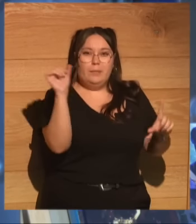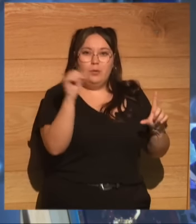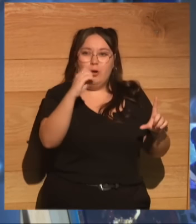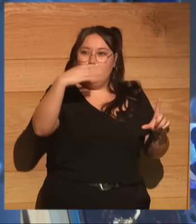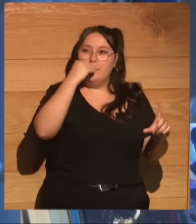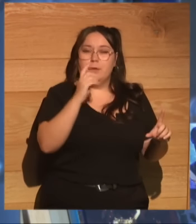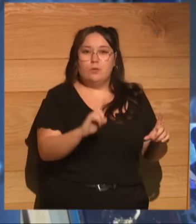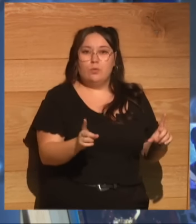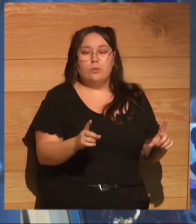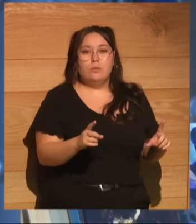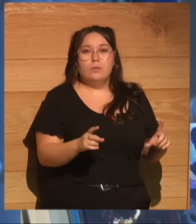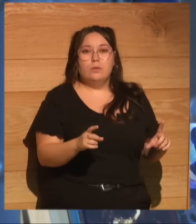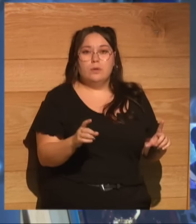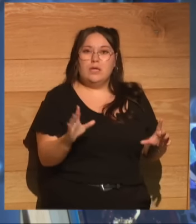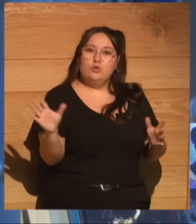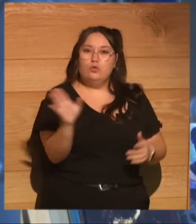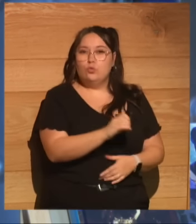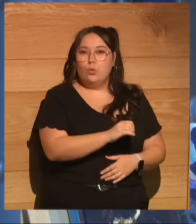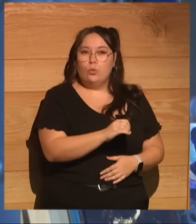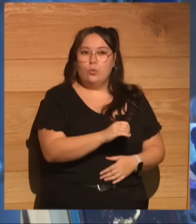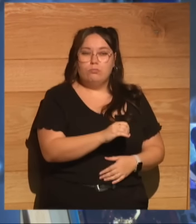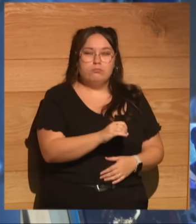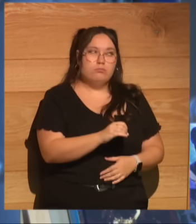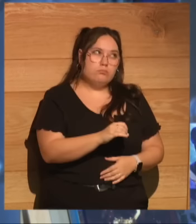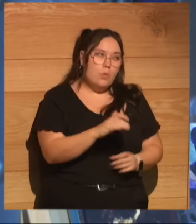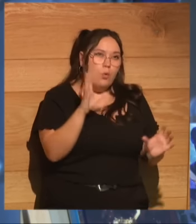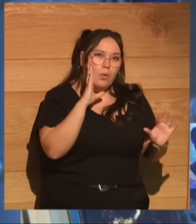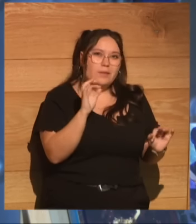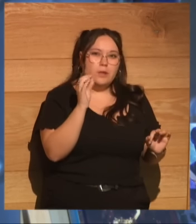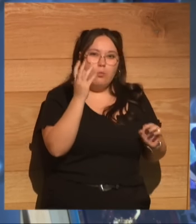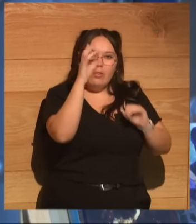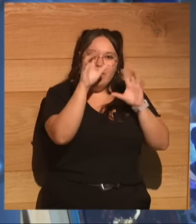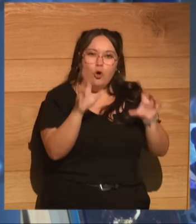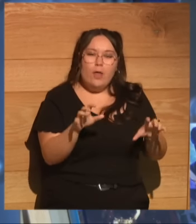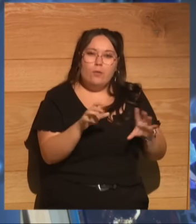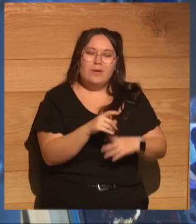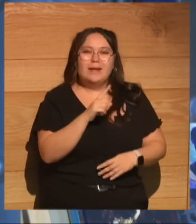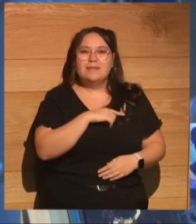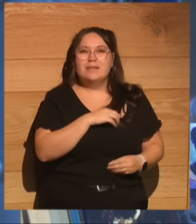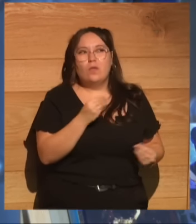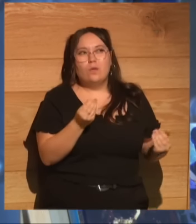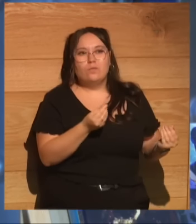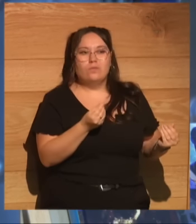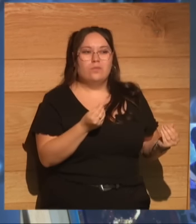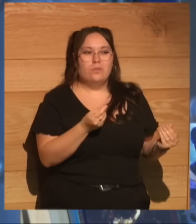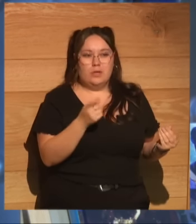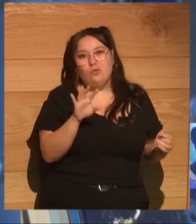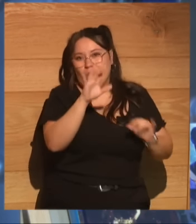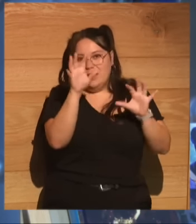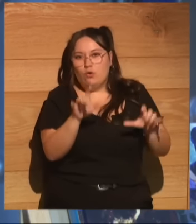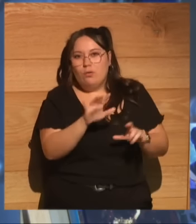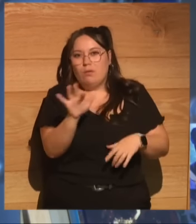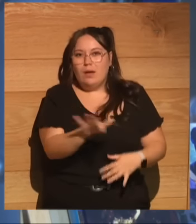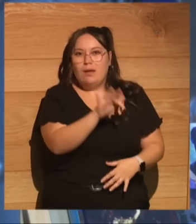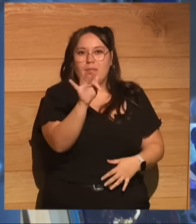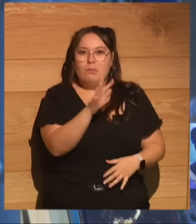por decirlo así, digamos que todo es obviamente decorado, no hay una sensación de que eso, además de ser un decorado, esté